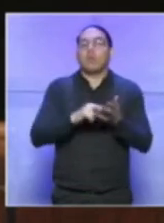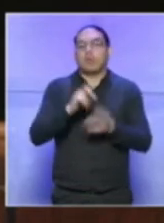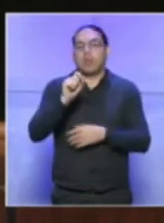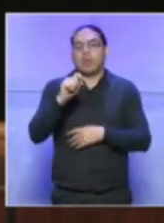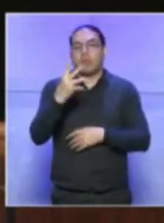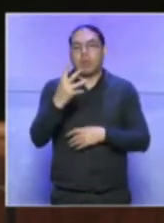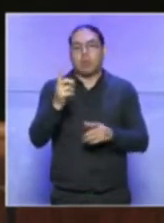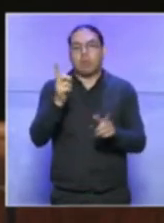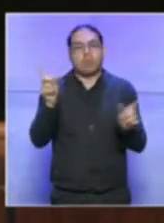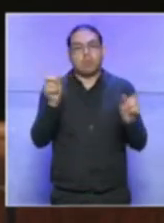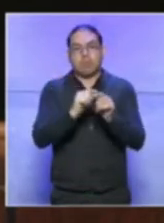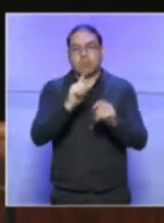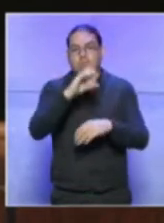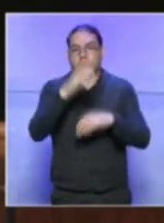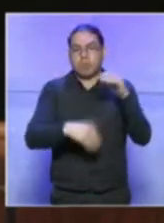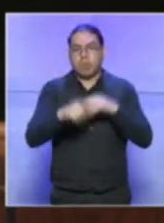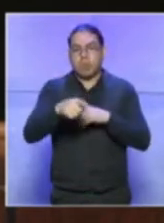concluida la sesión